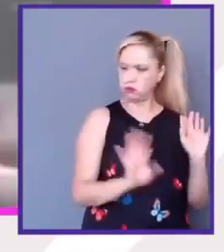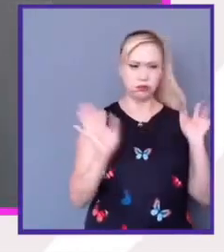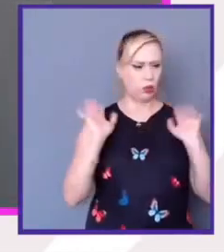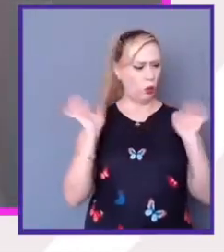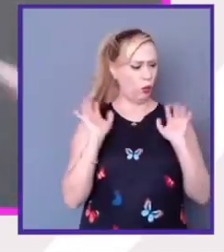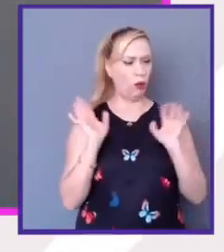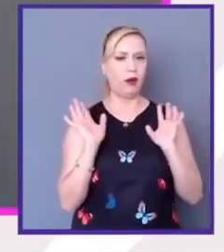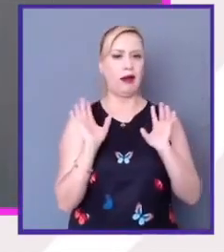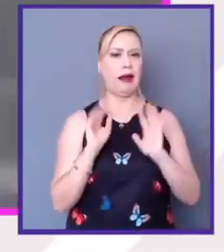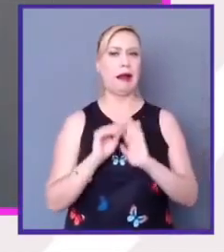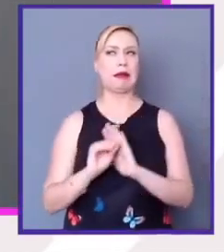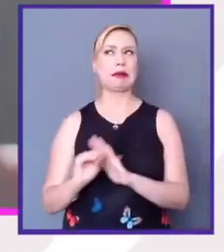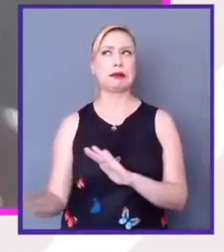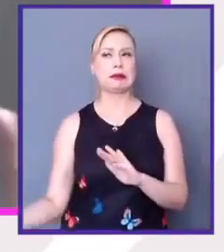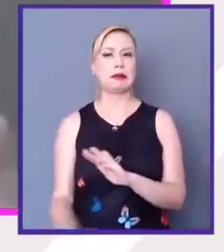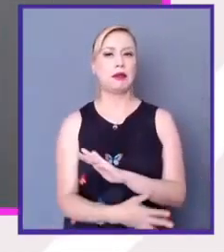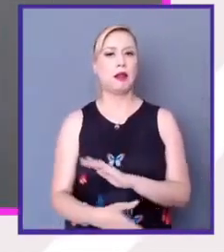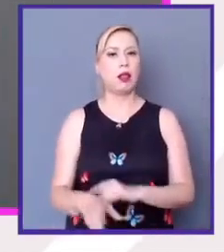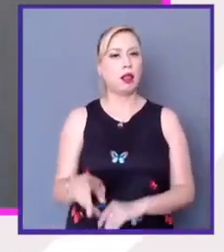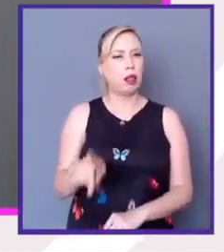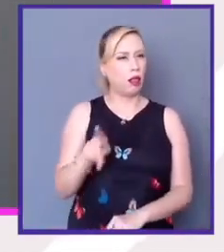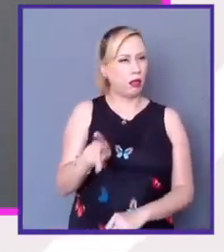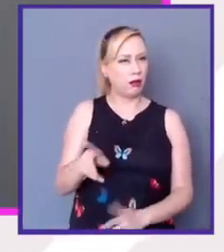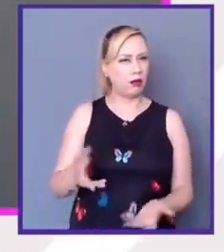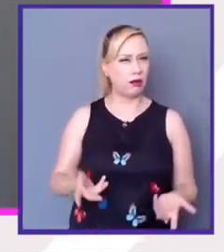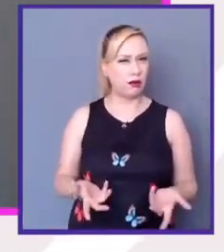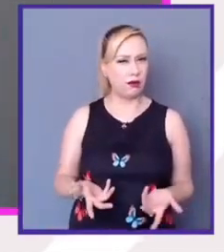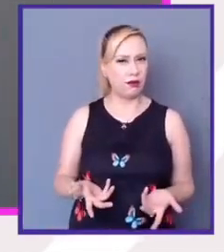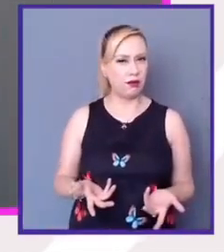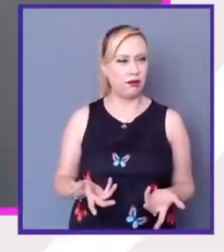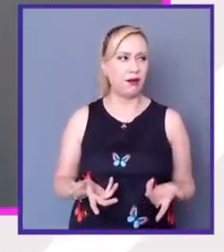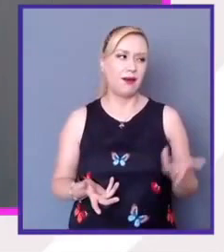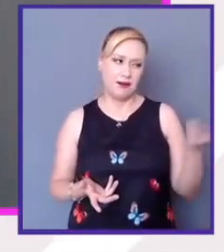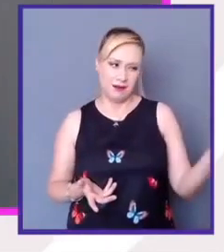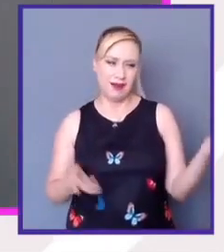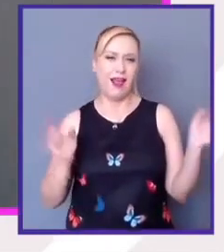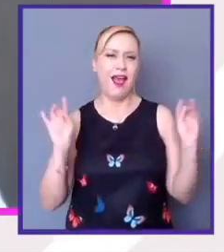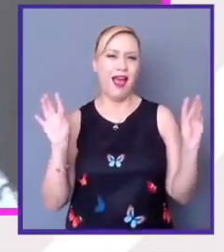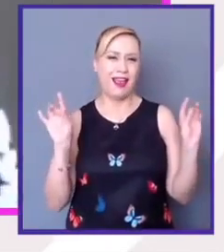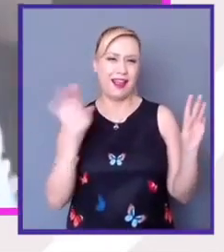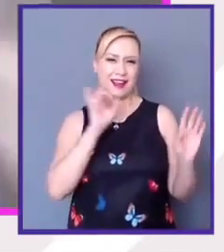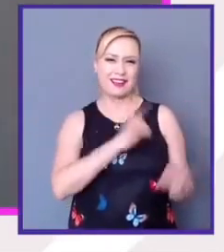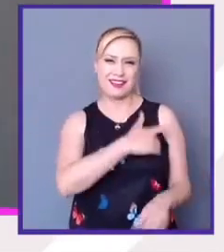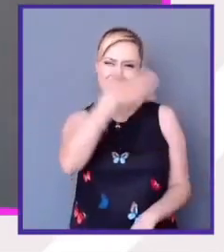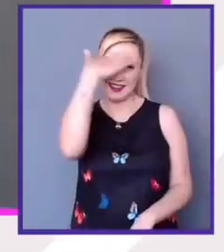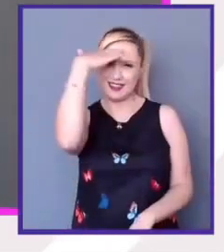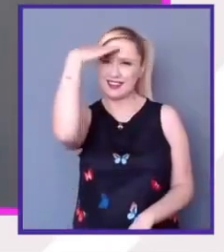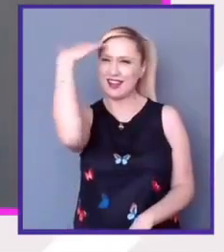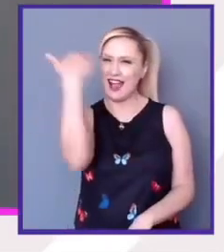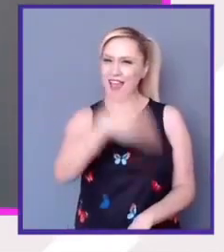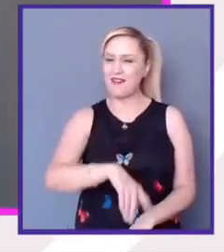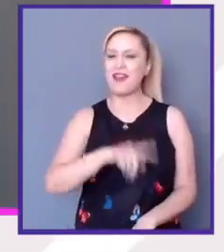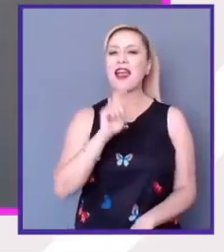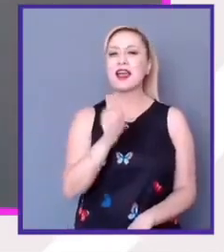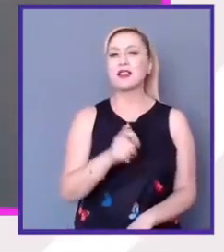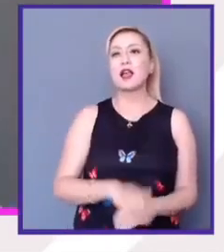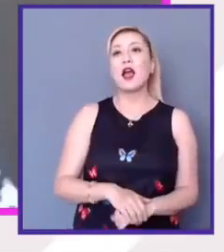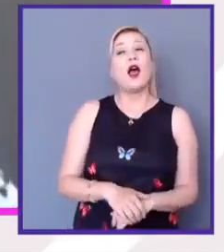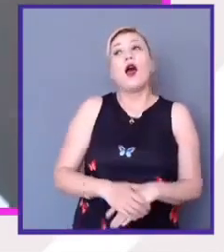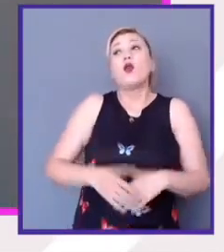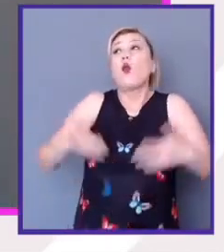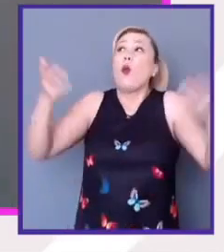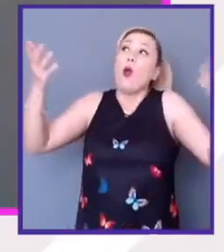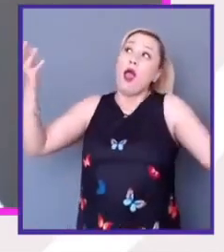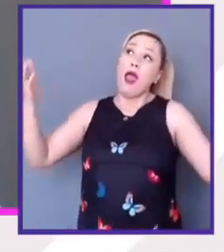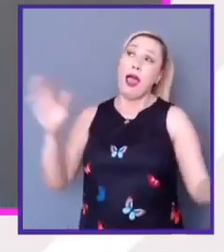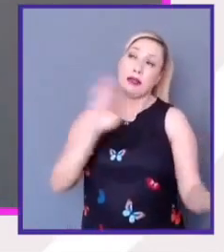el famoso mito que seguro Ángeles tiene todo el expertise del tema, ¿no? Pero bajo el famoso mito del mestizaje, ¿no? En